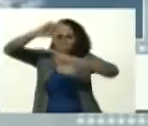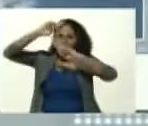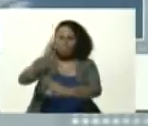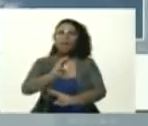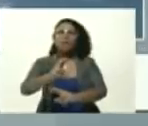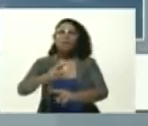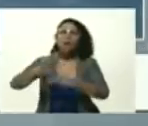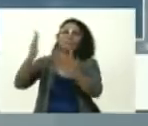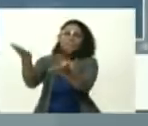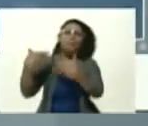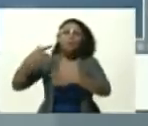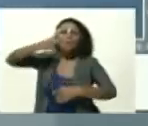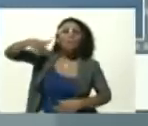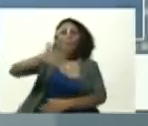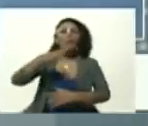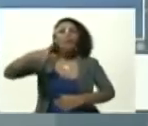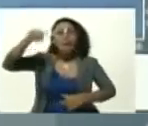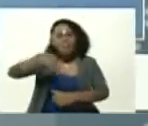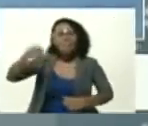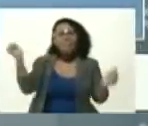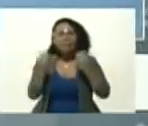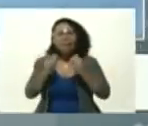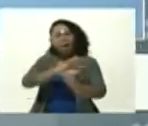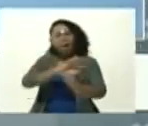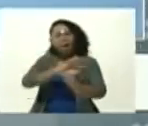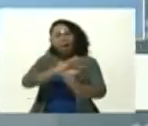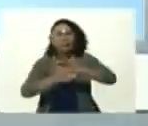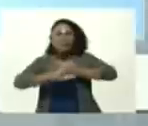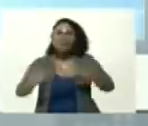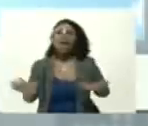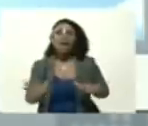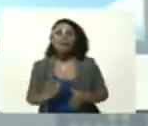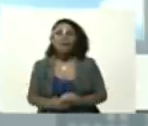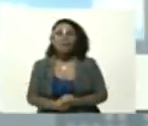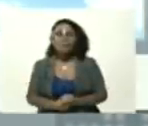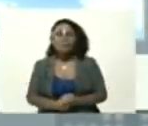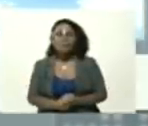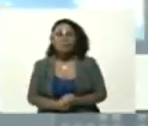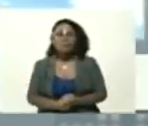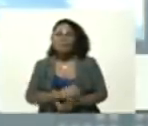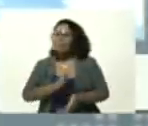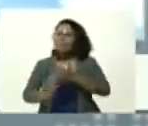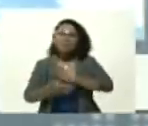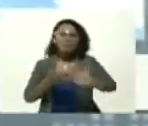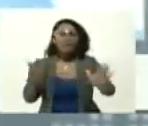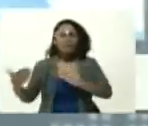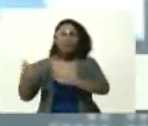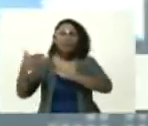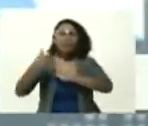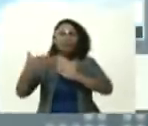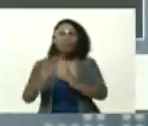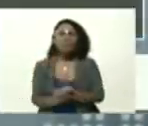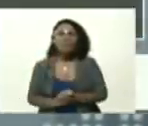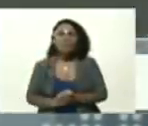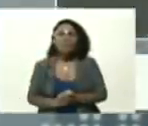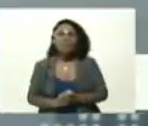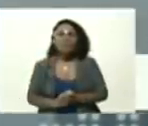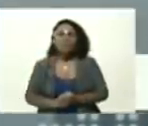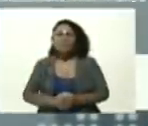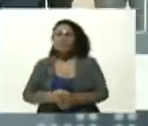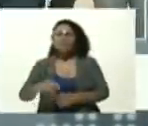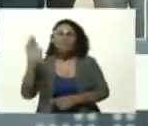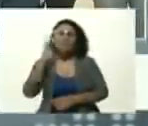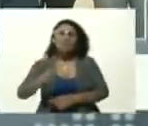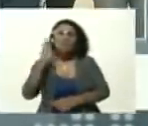y apoyo al pueblo de Mérida, a la Fuerza Armada. Basta ya de agresiones viles,